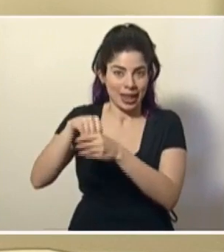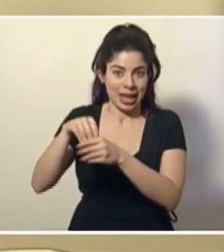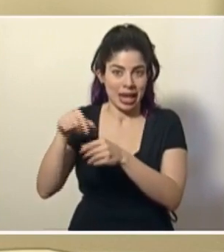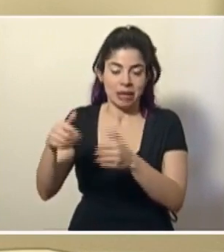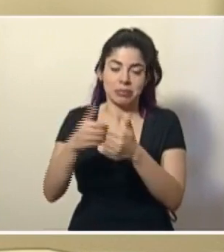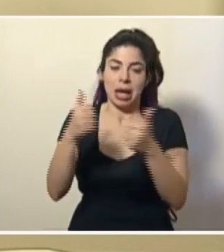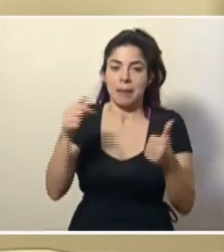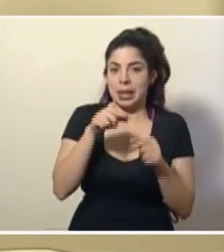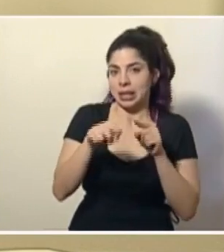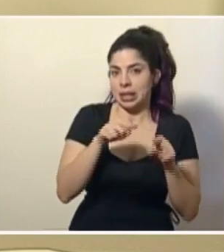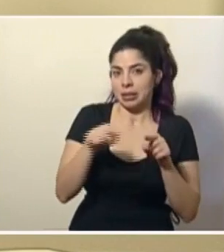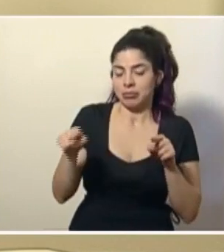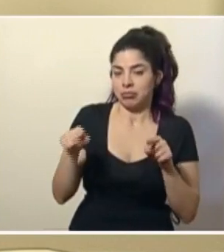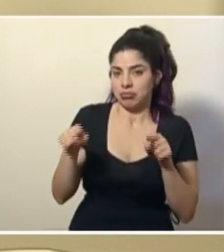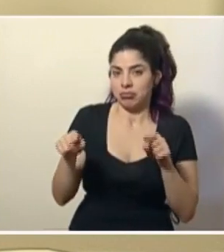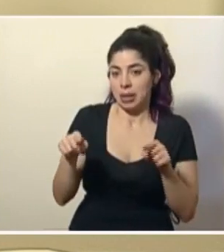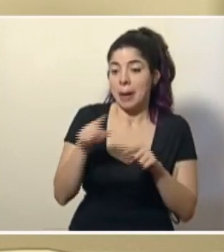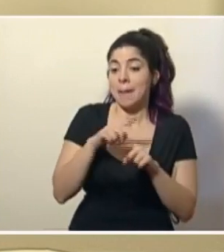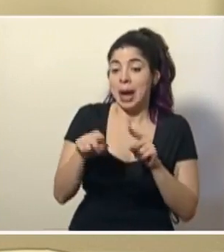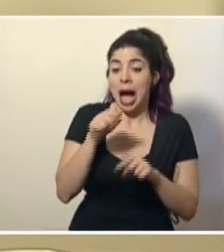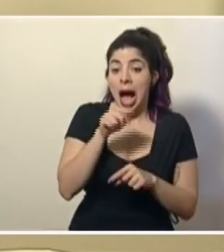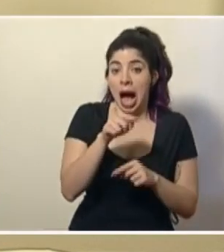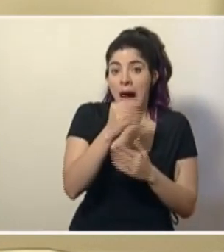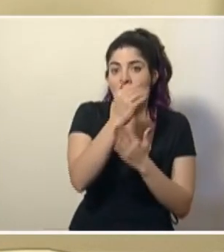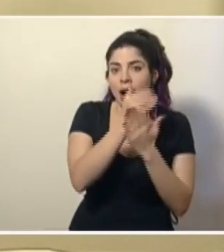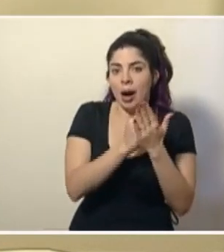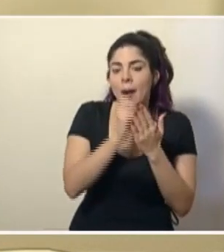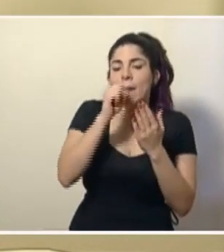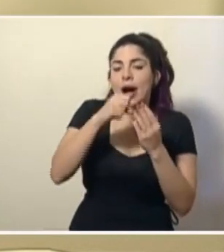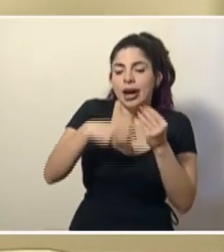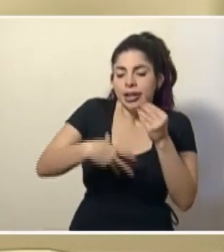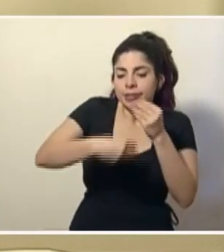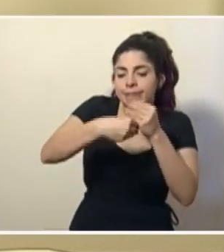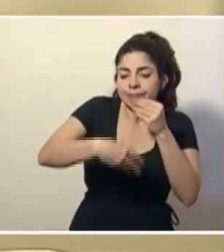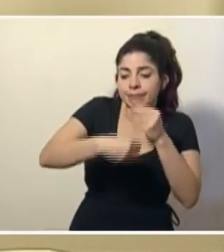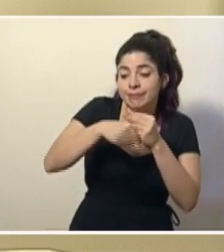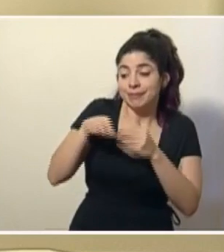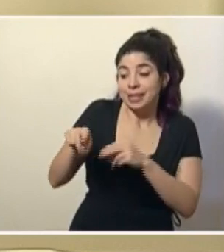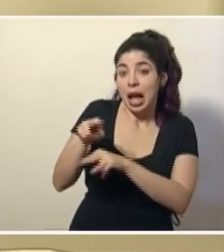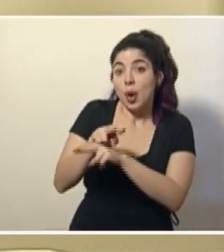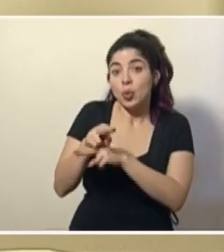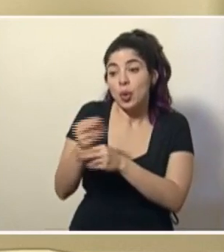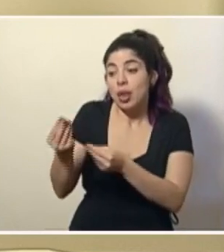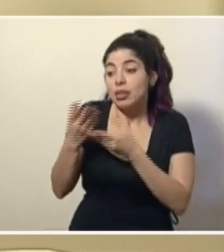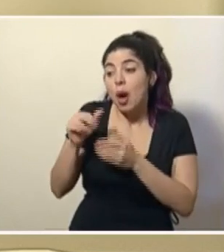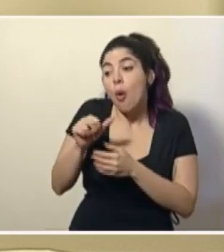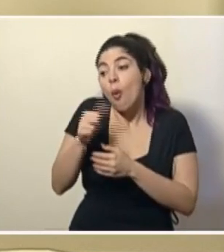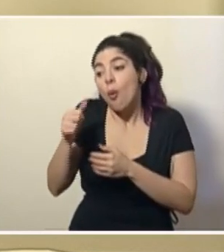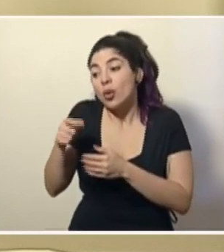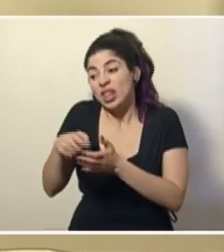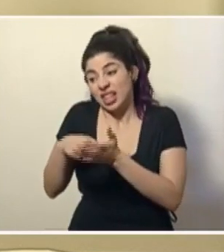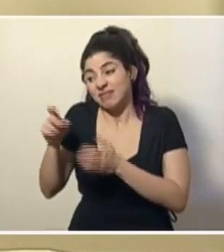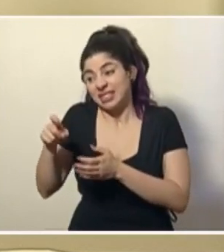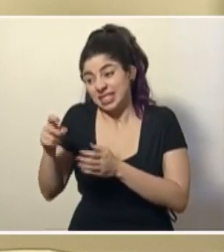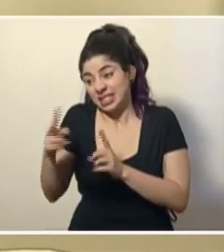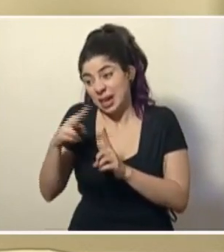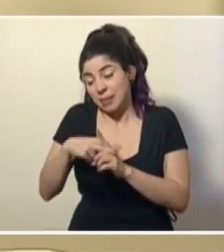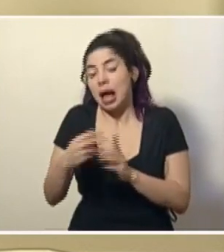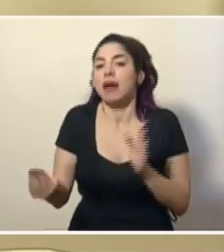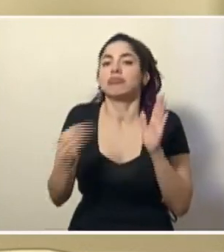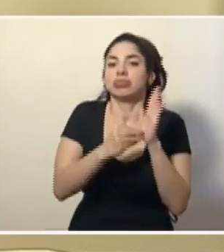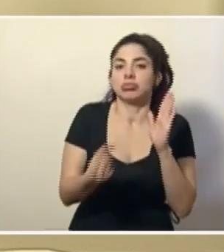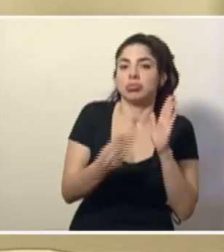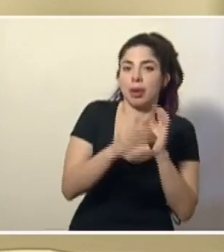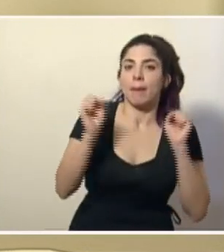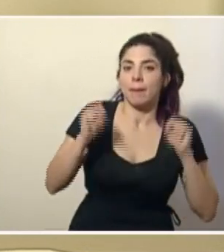interna, pero ahí podría haber otras medidas que surjan de la auditoría interna, pero aparte de